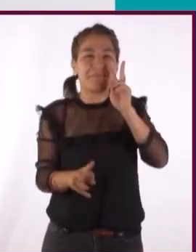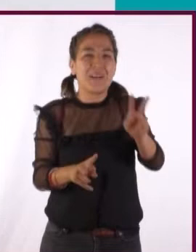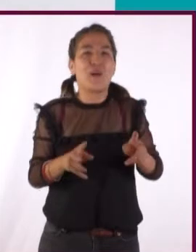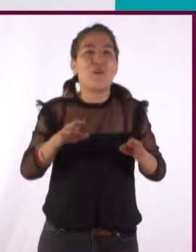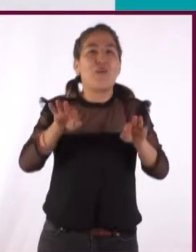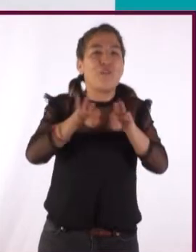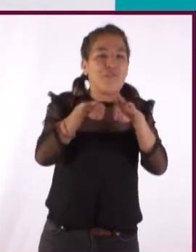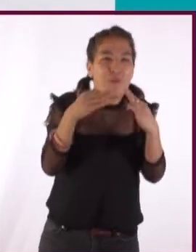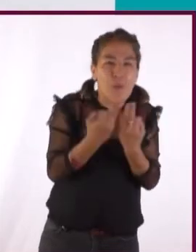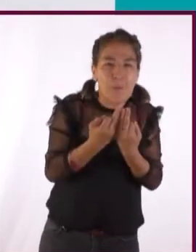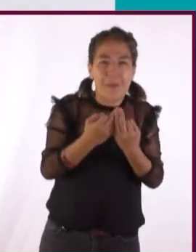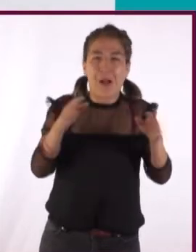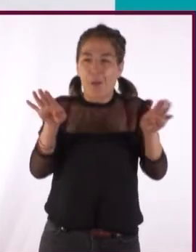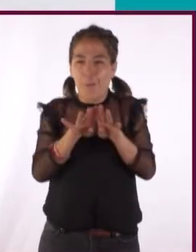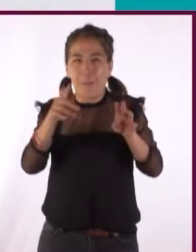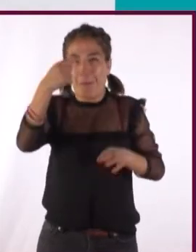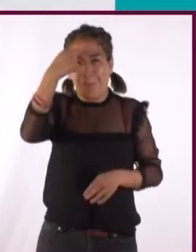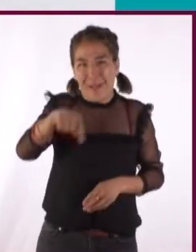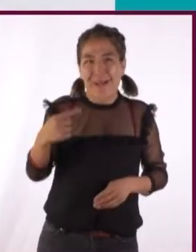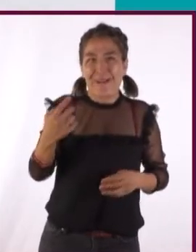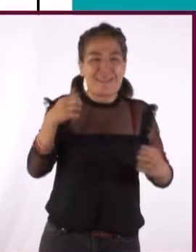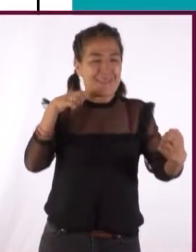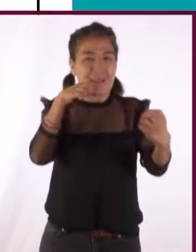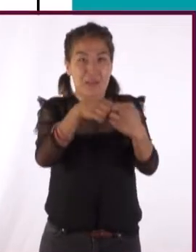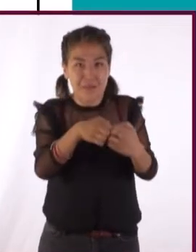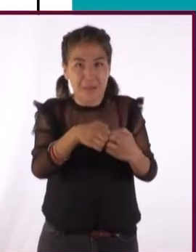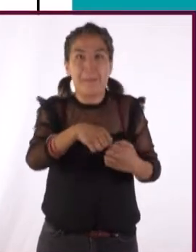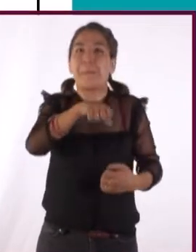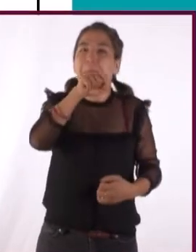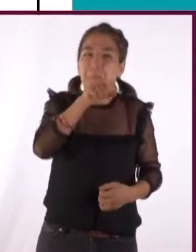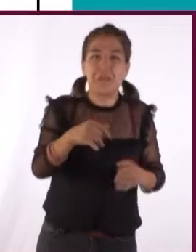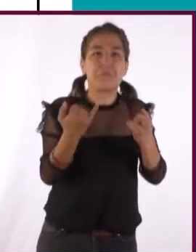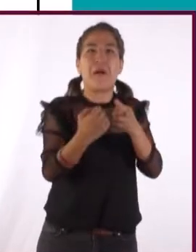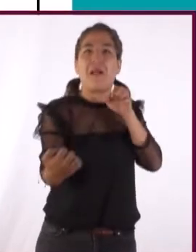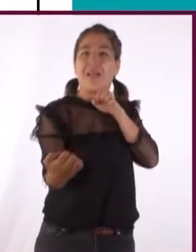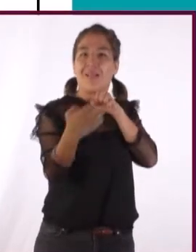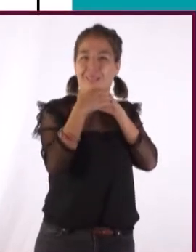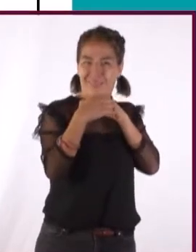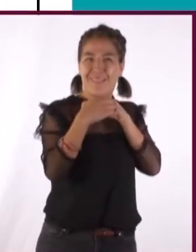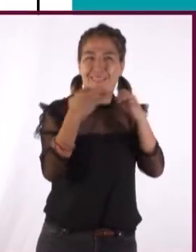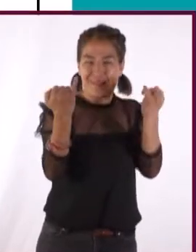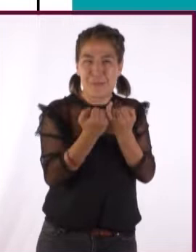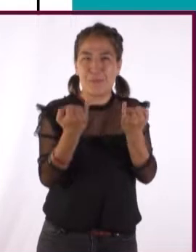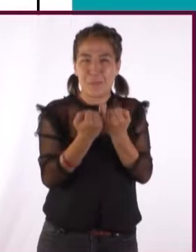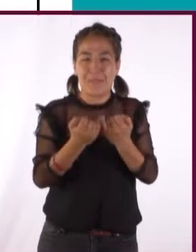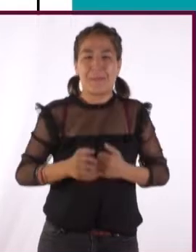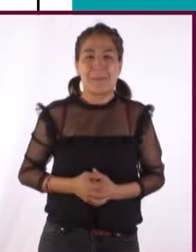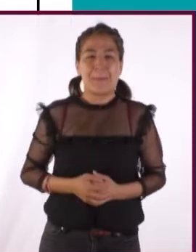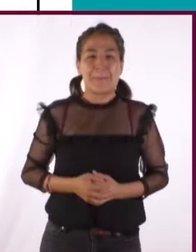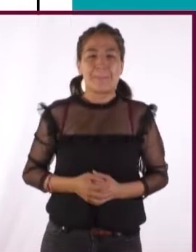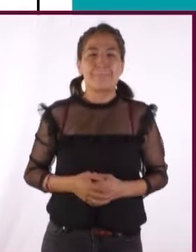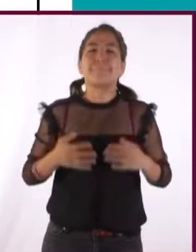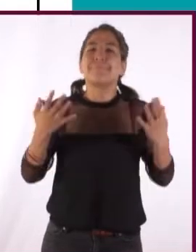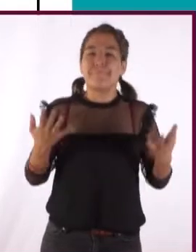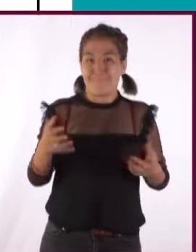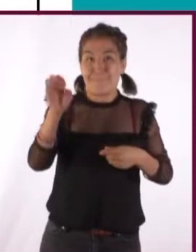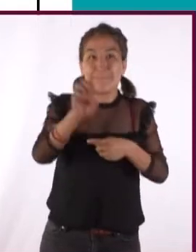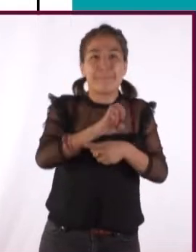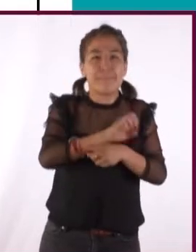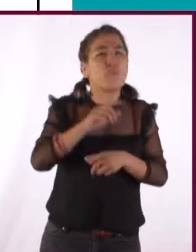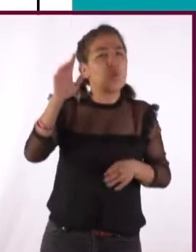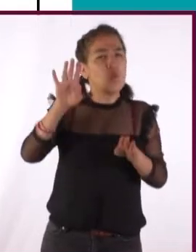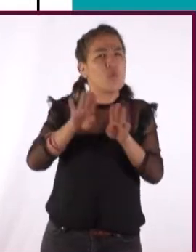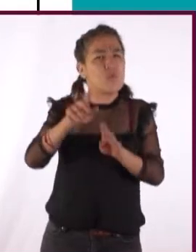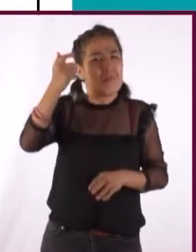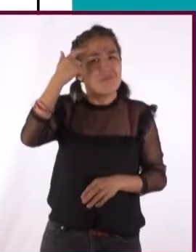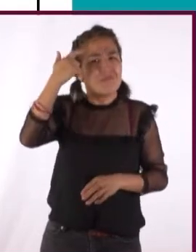mecanismos de engañar, pero también de ser engañados, ¿no? Sí. Entonces, claro,